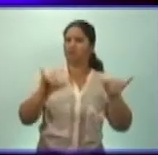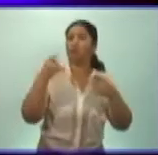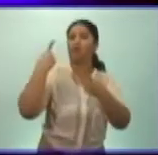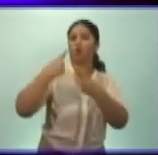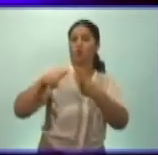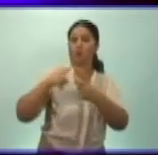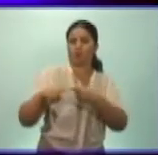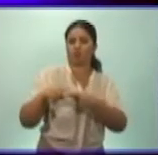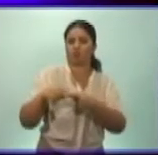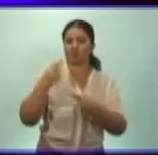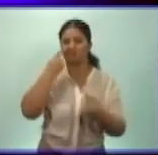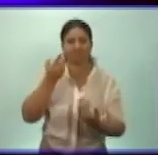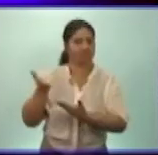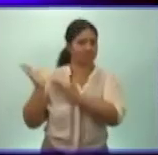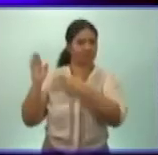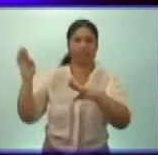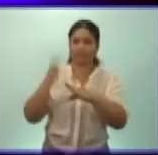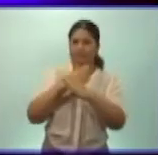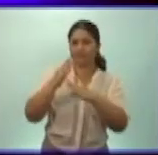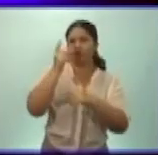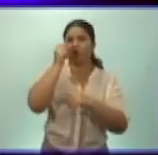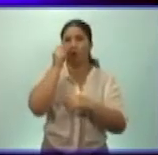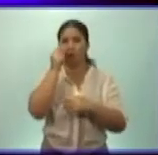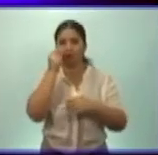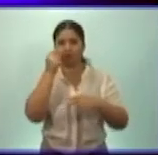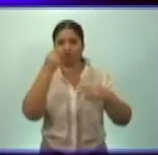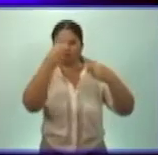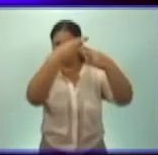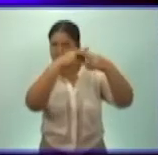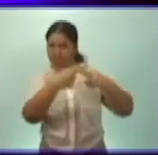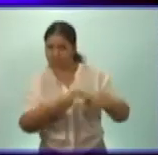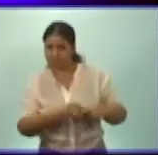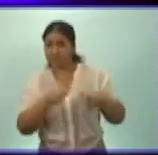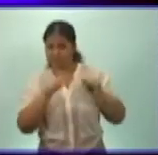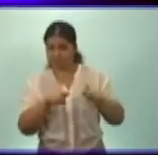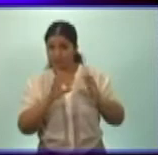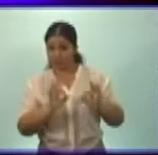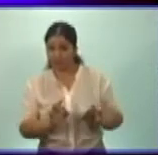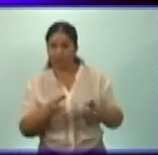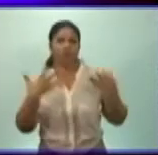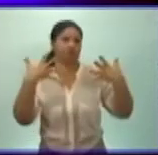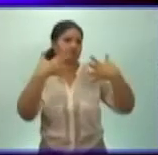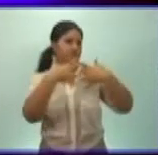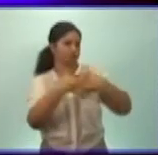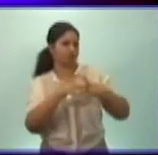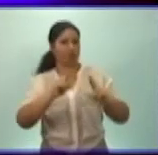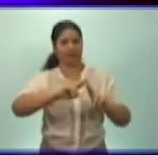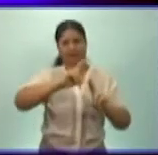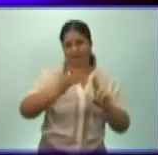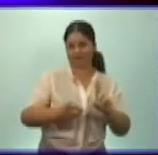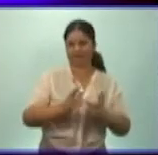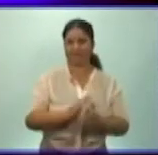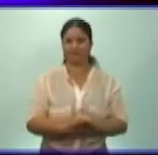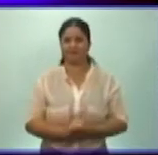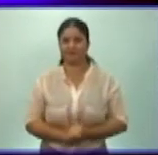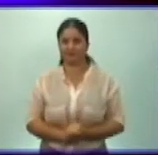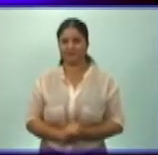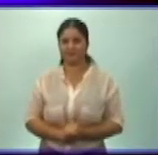Corneille, considerado el iniciador del gran teatro clásico francés del